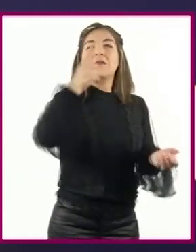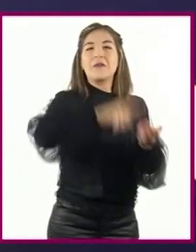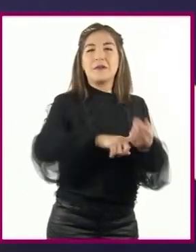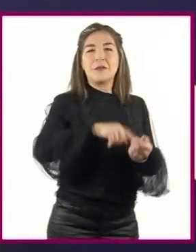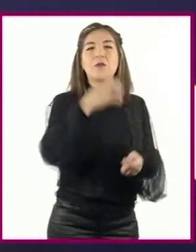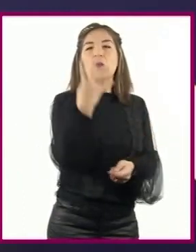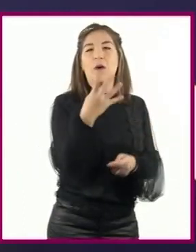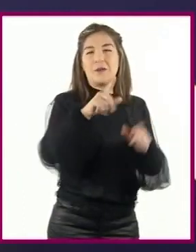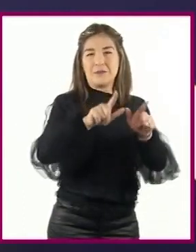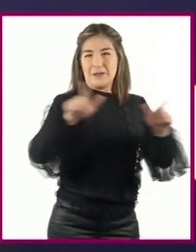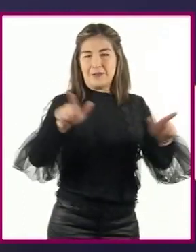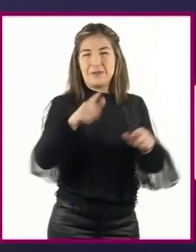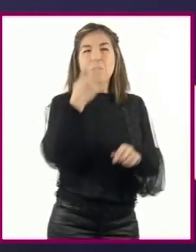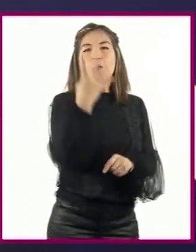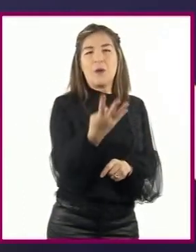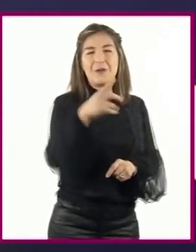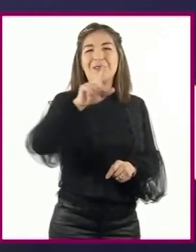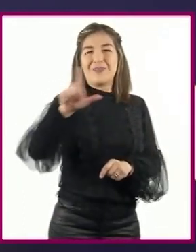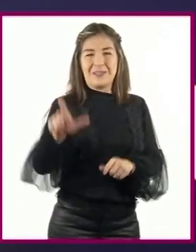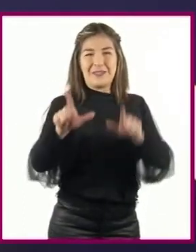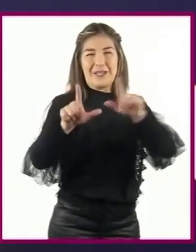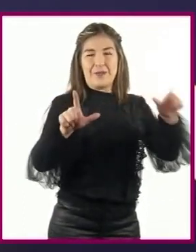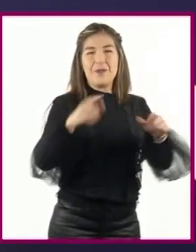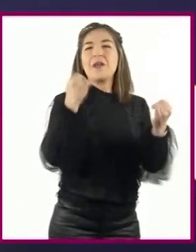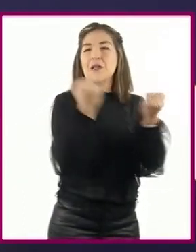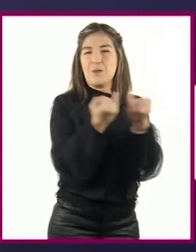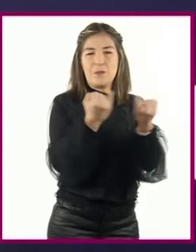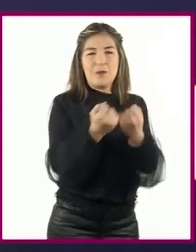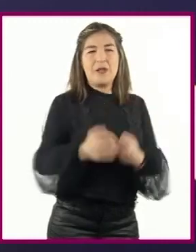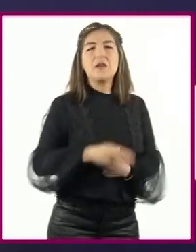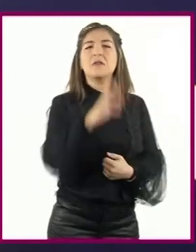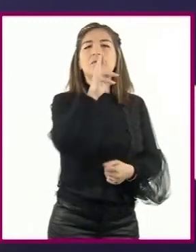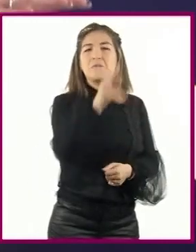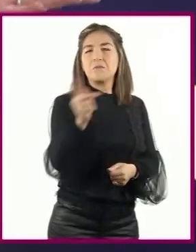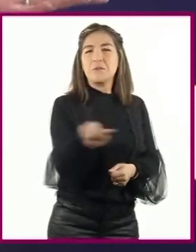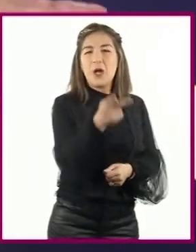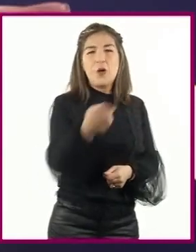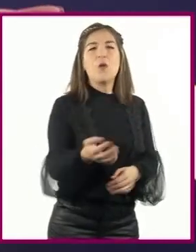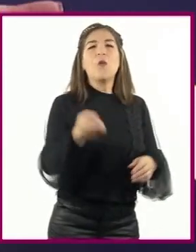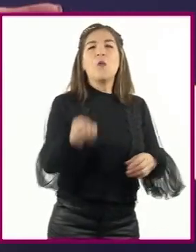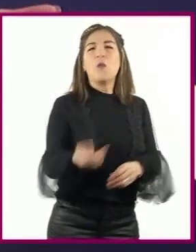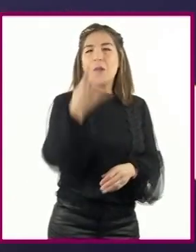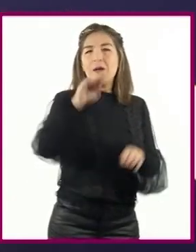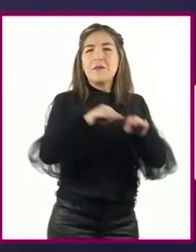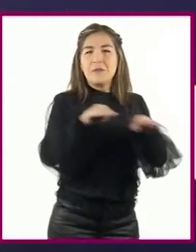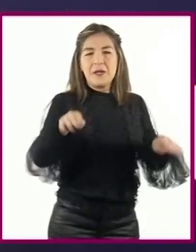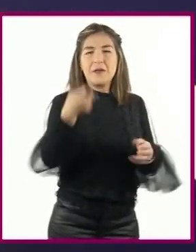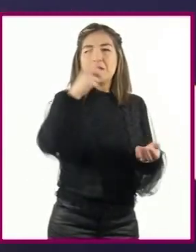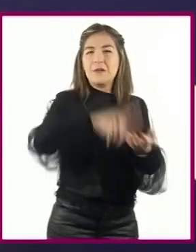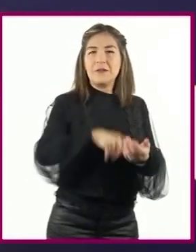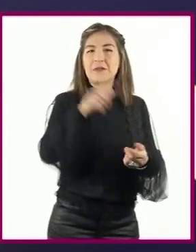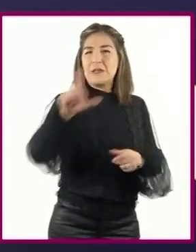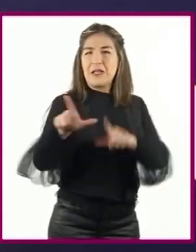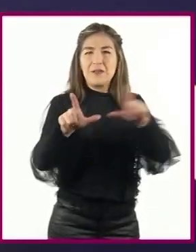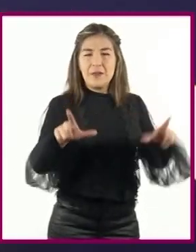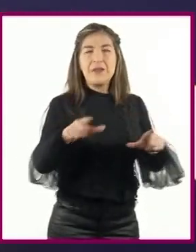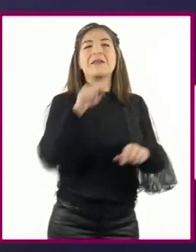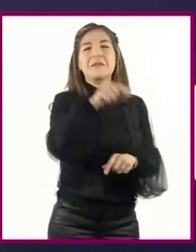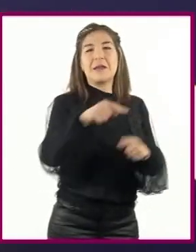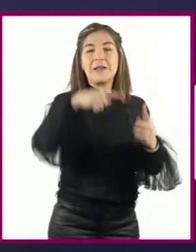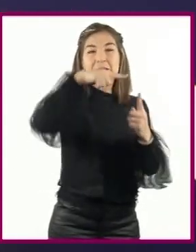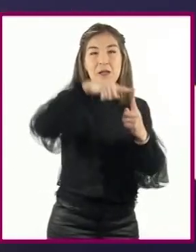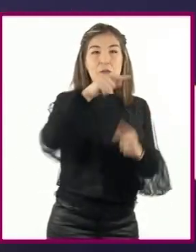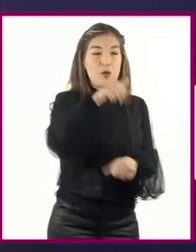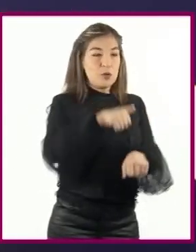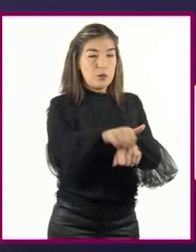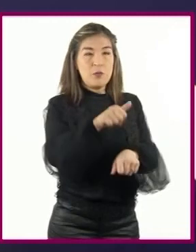4 lados iguales. Para responder la pregunta, ¿cuál es la medida de los lados? Se divide un número decimal